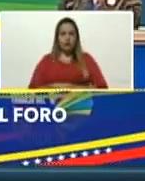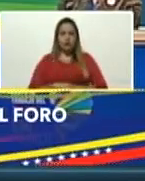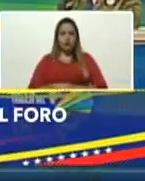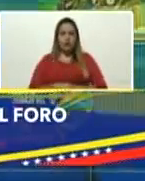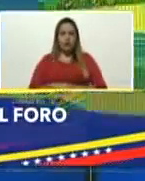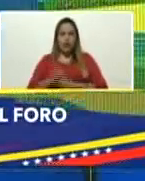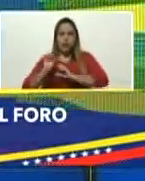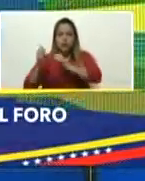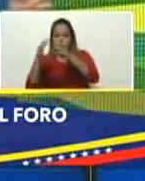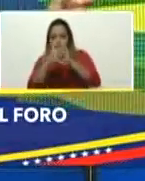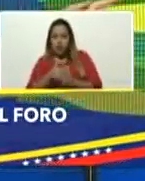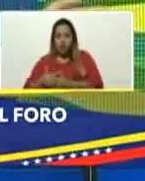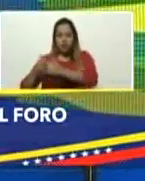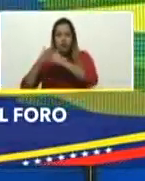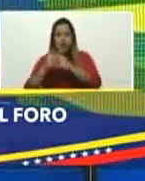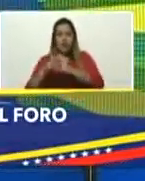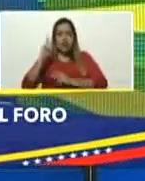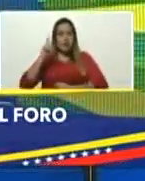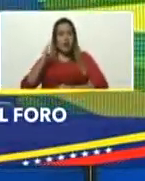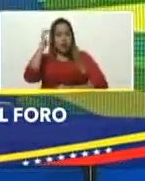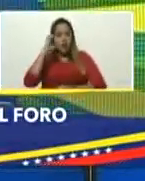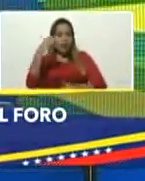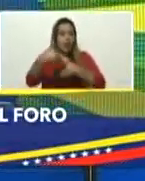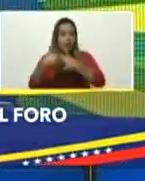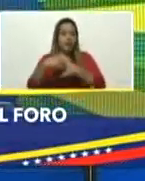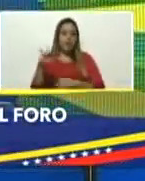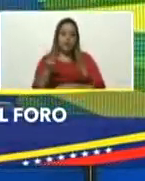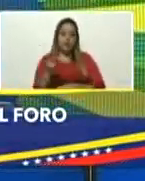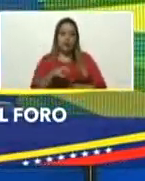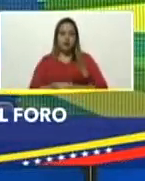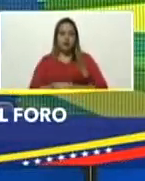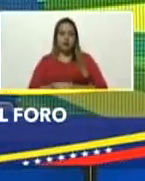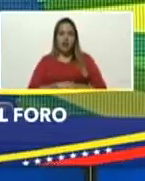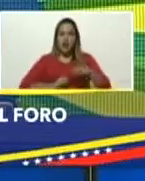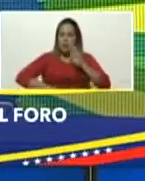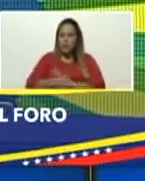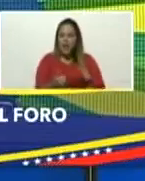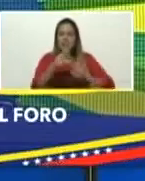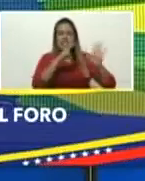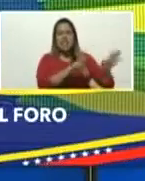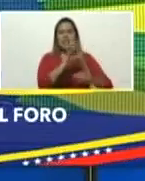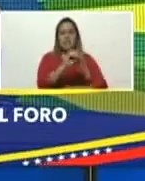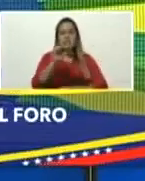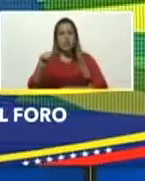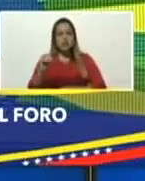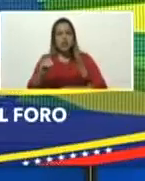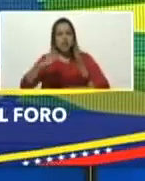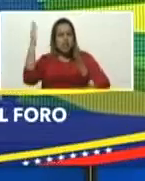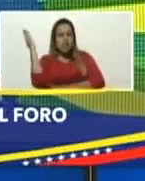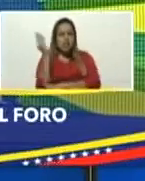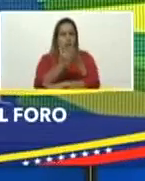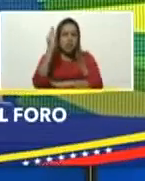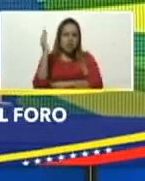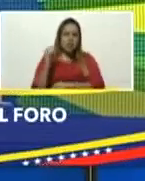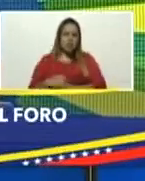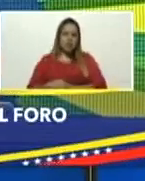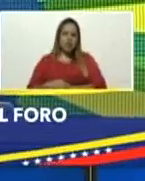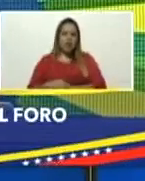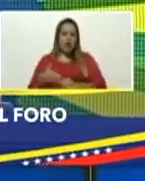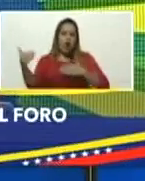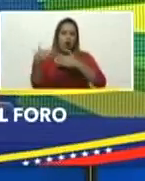imperio estadounidense y de Europa contra Venezuela. Más de 700 sanciones contra